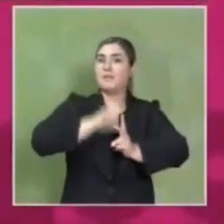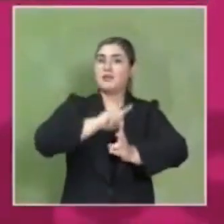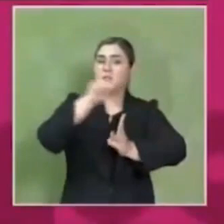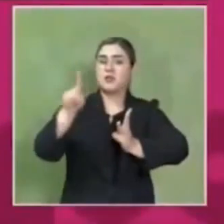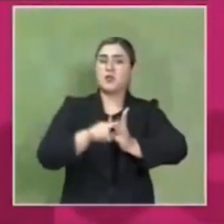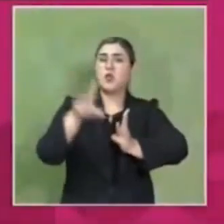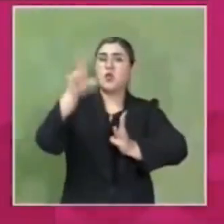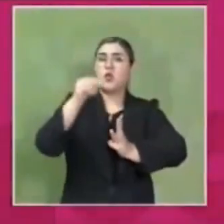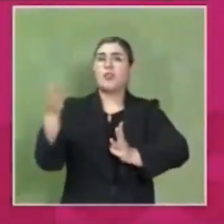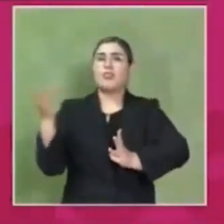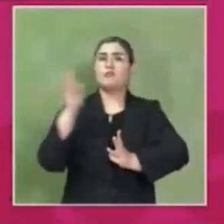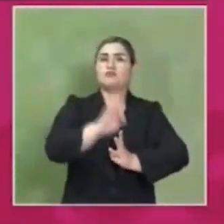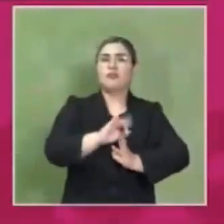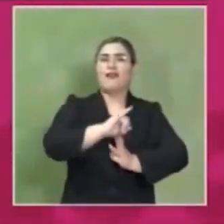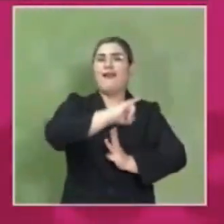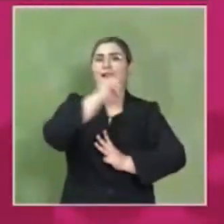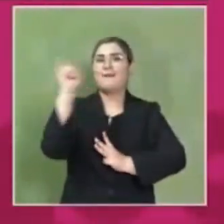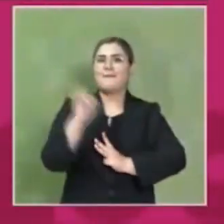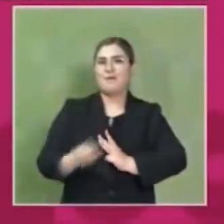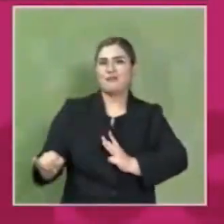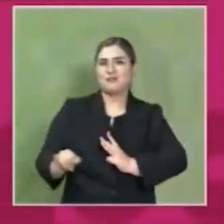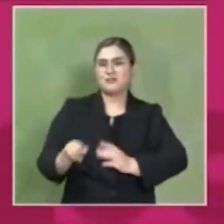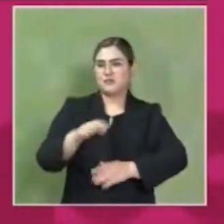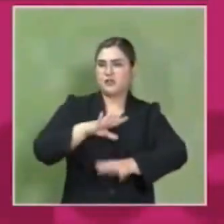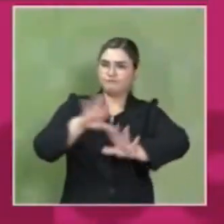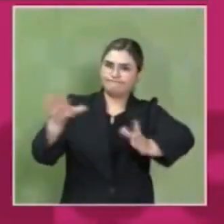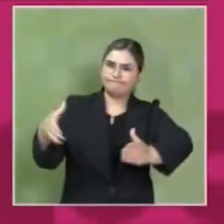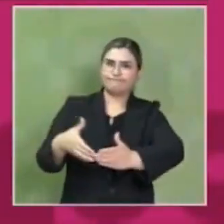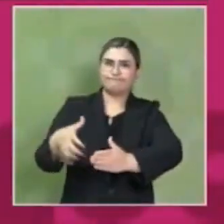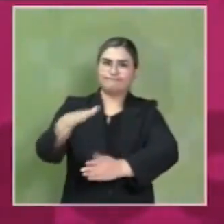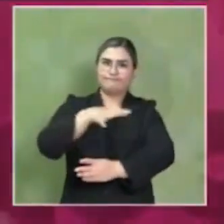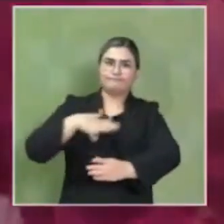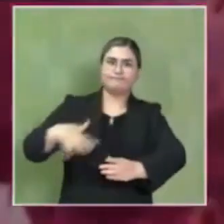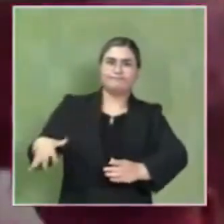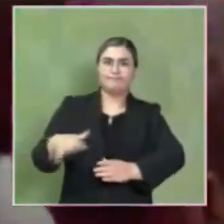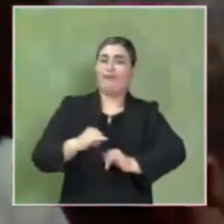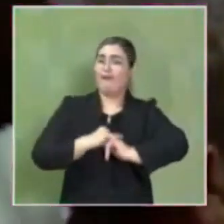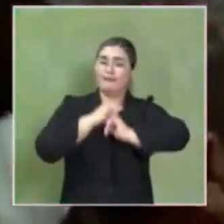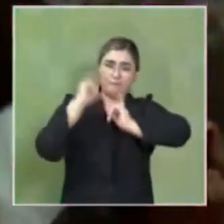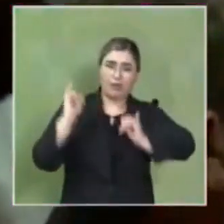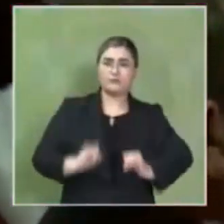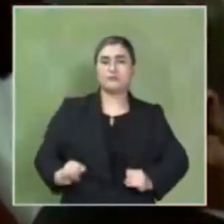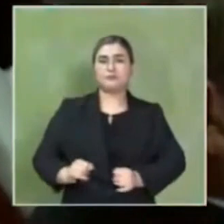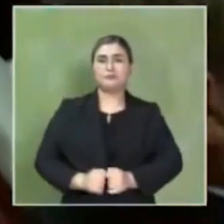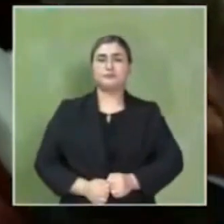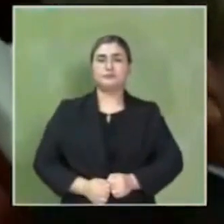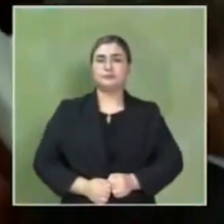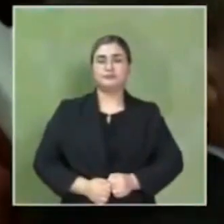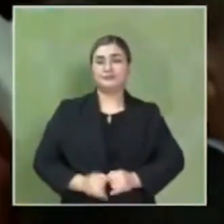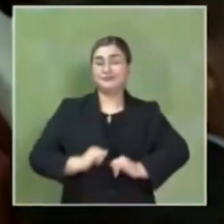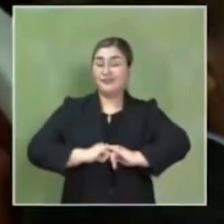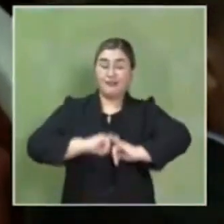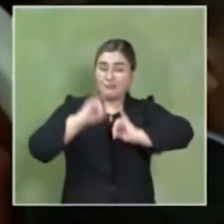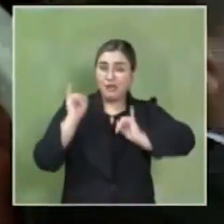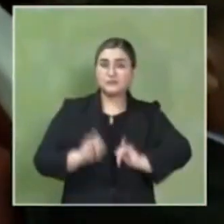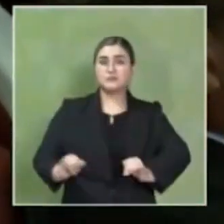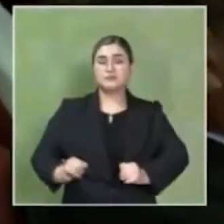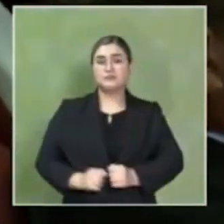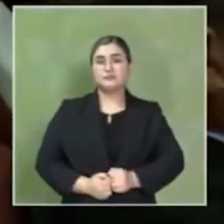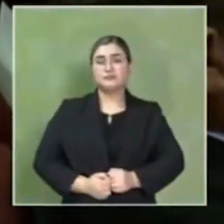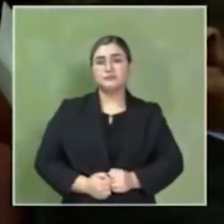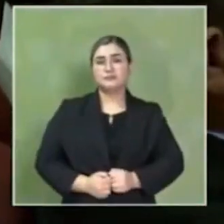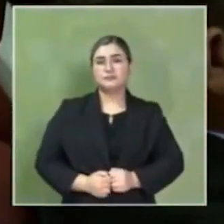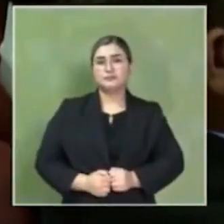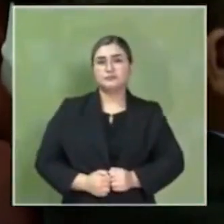entrega de patrullas, los programas sociales. Se comprometió que iba a seguir la línea de que no mentir, no